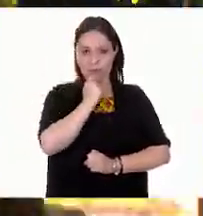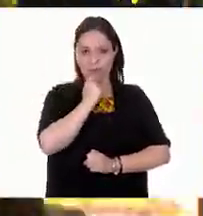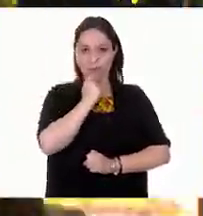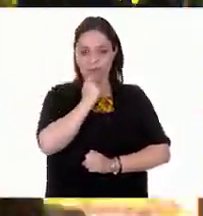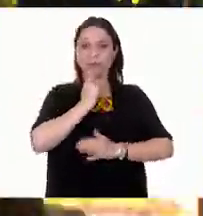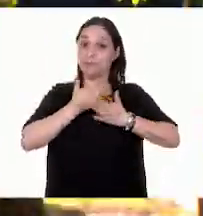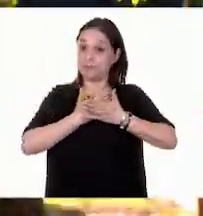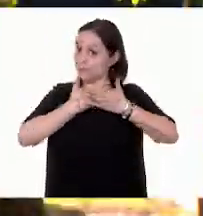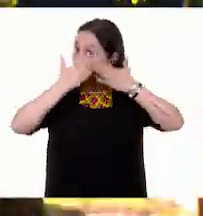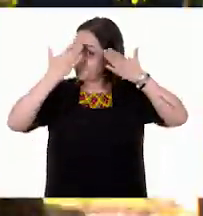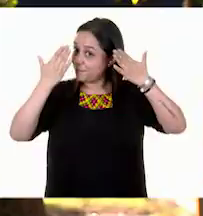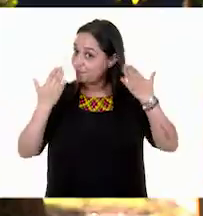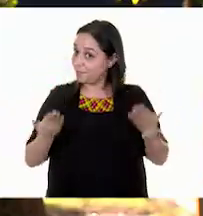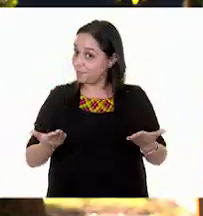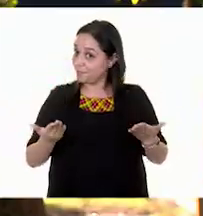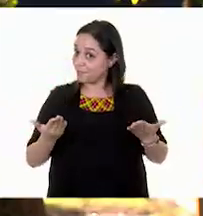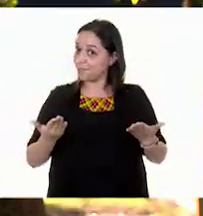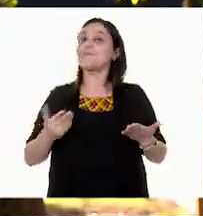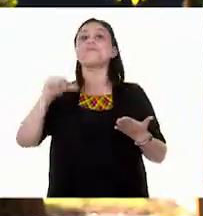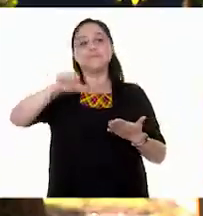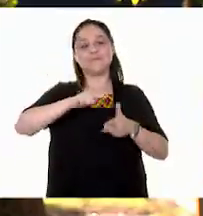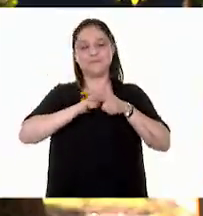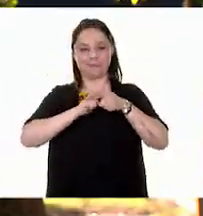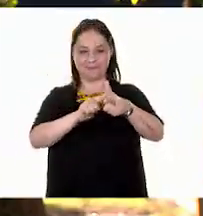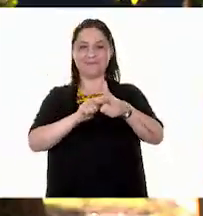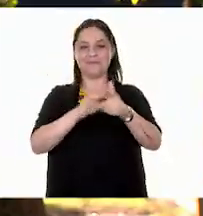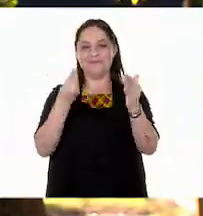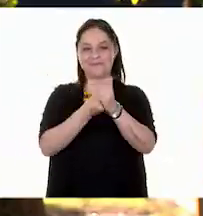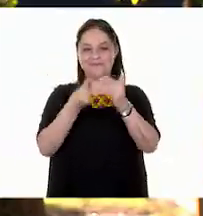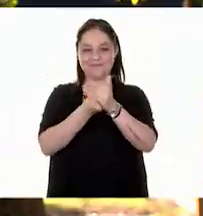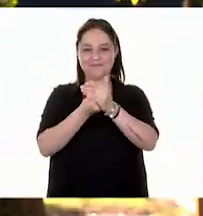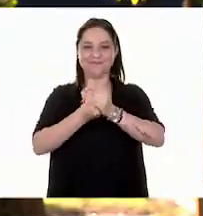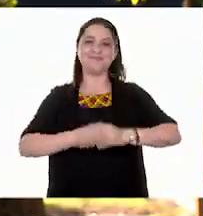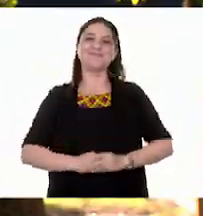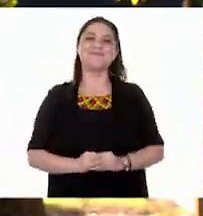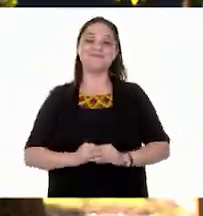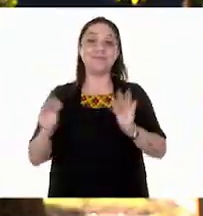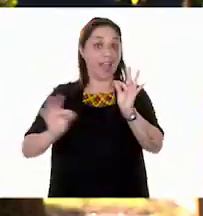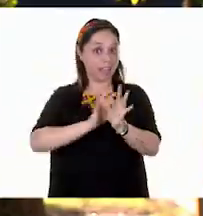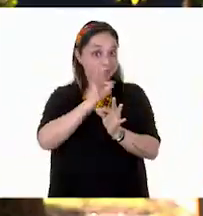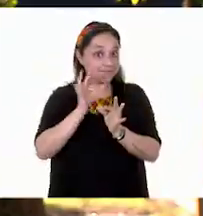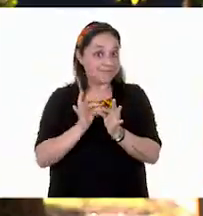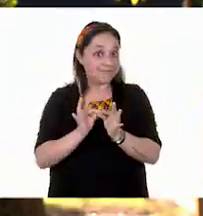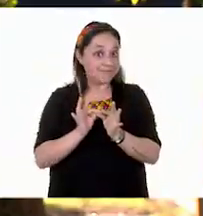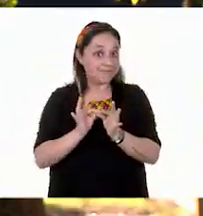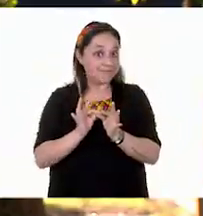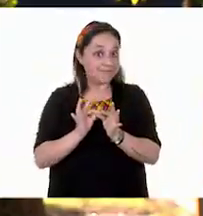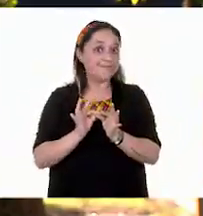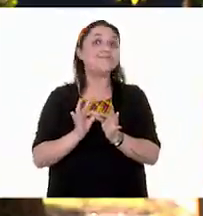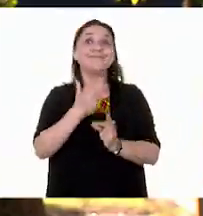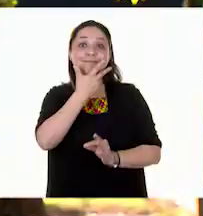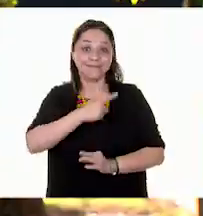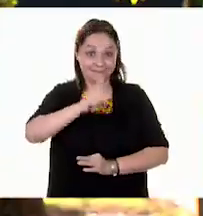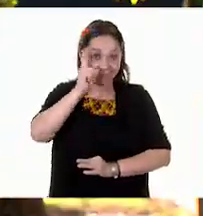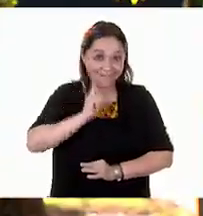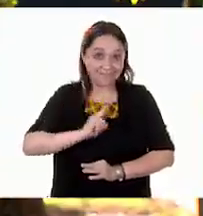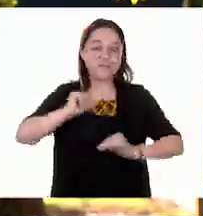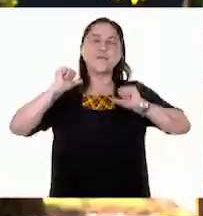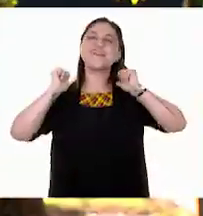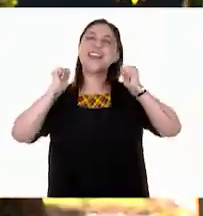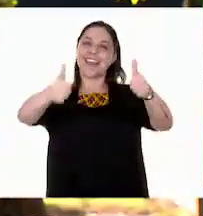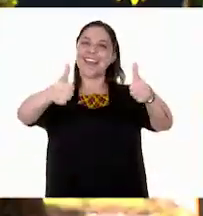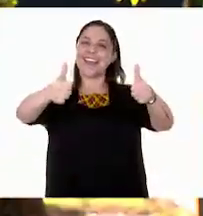Ahora es momento de seguir con el programa de hoy. ¿Listas? ¿Listos?